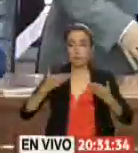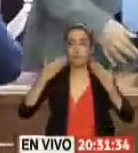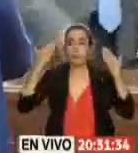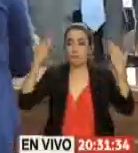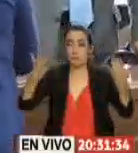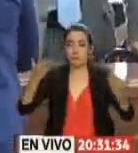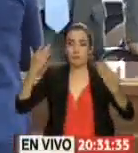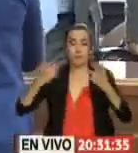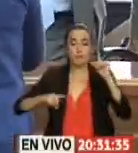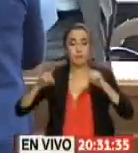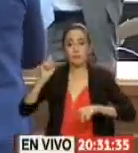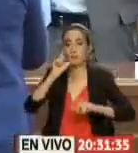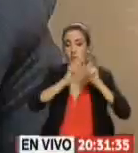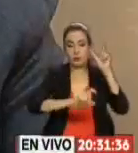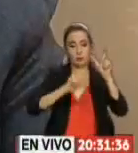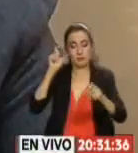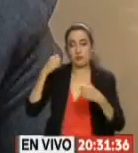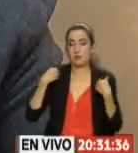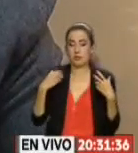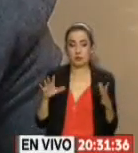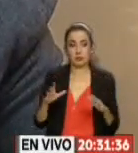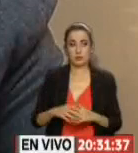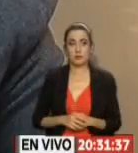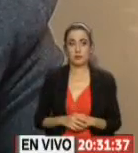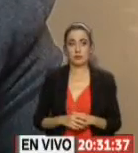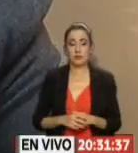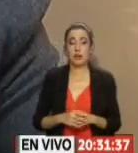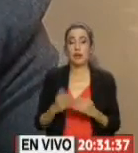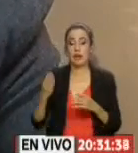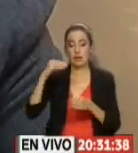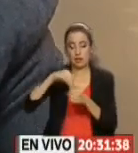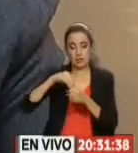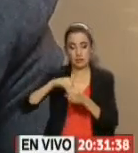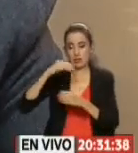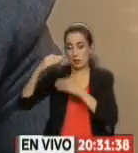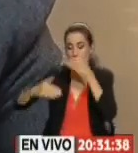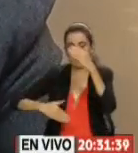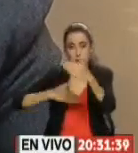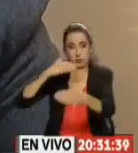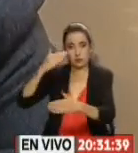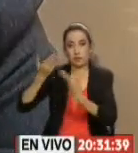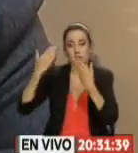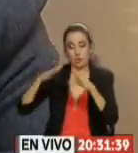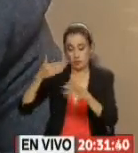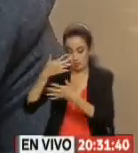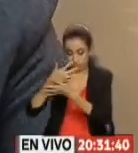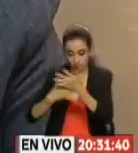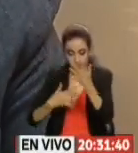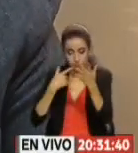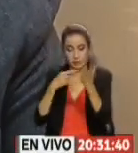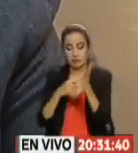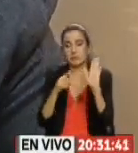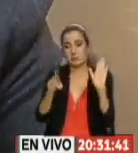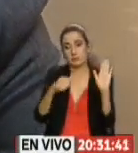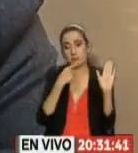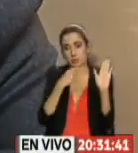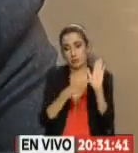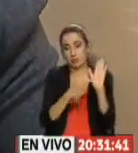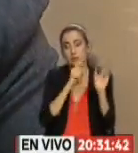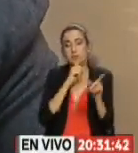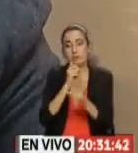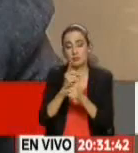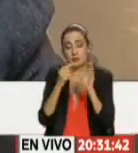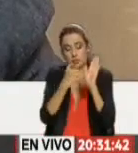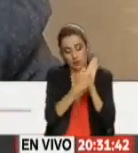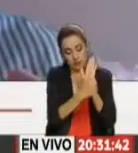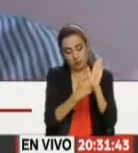dineros a una persona que no existió. Dentro del proceso se ha comprobado que el señor existió, que la operación fue